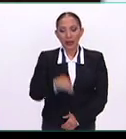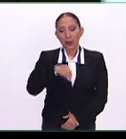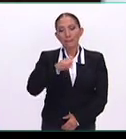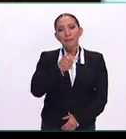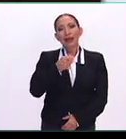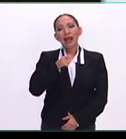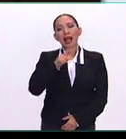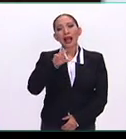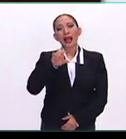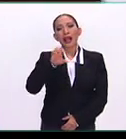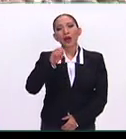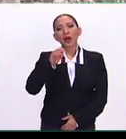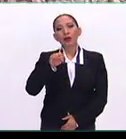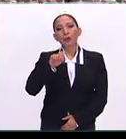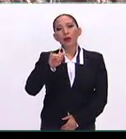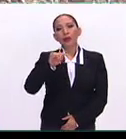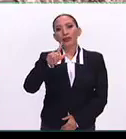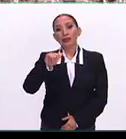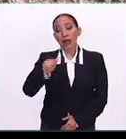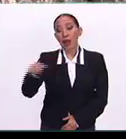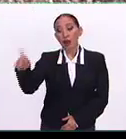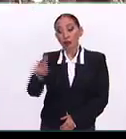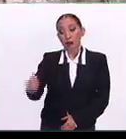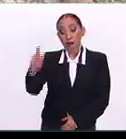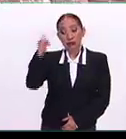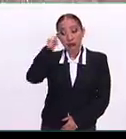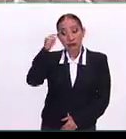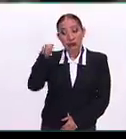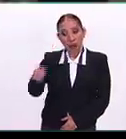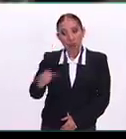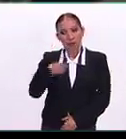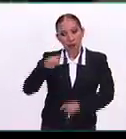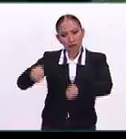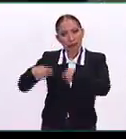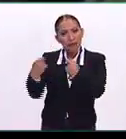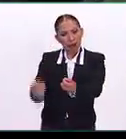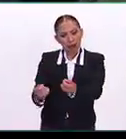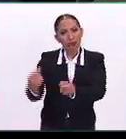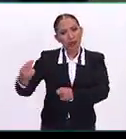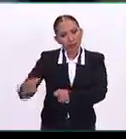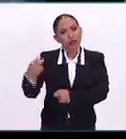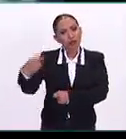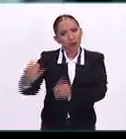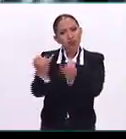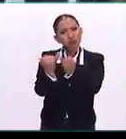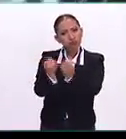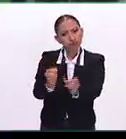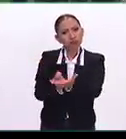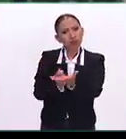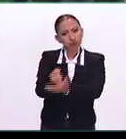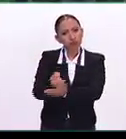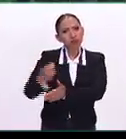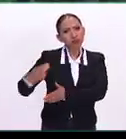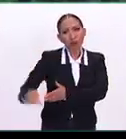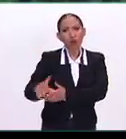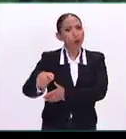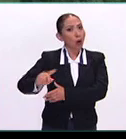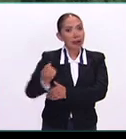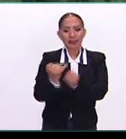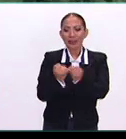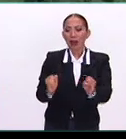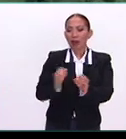Miguel León Portilla. Que a los pueblos indígenas se les otorgue la necesaria autonomía. No es